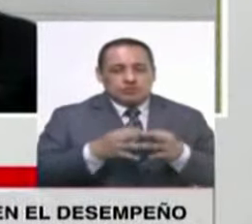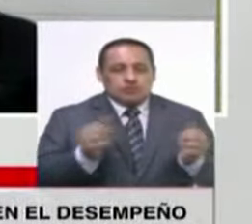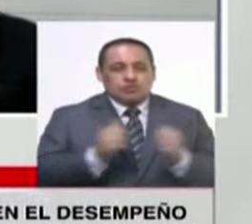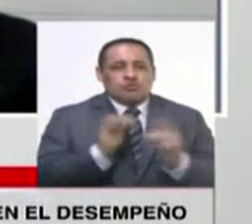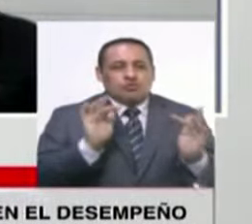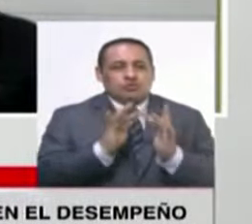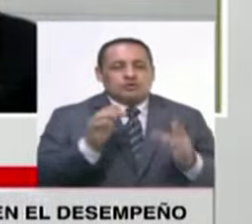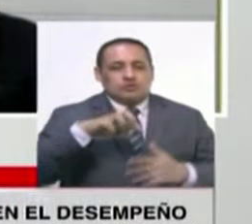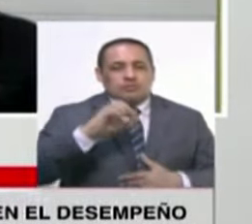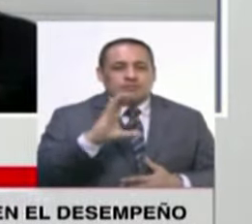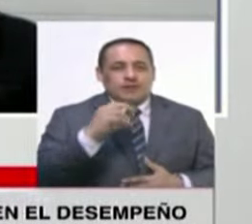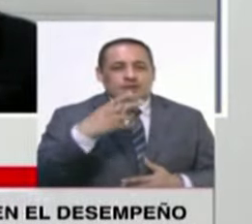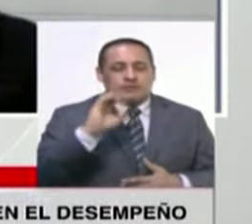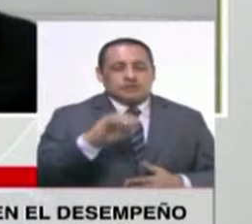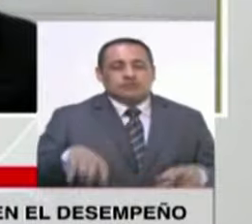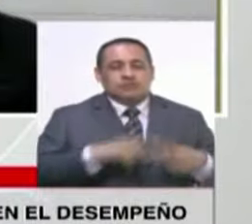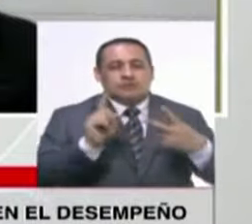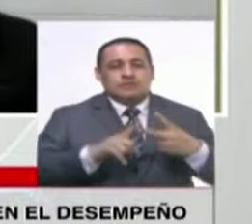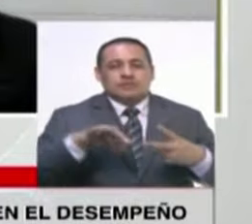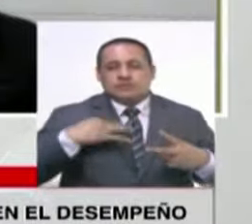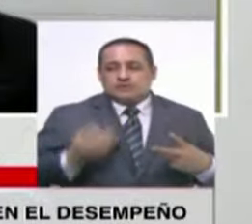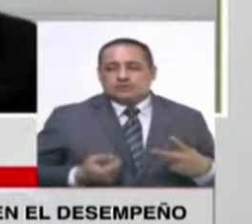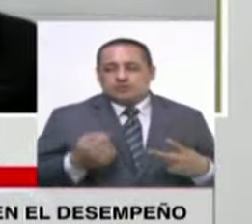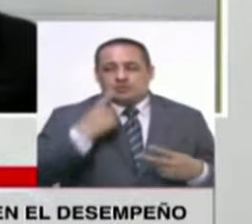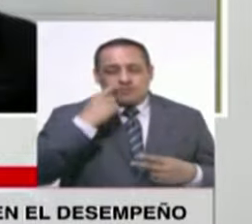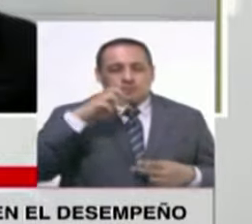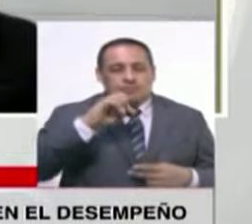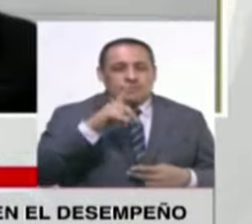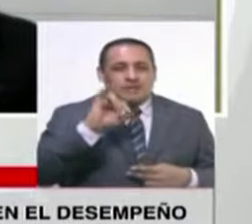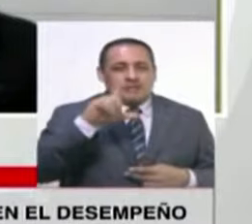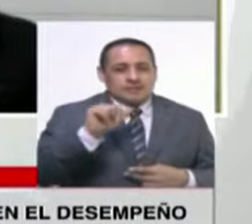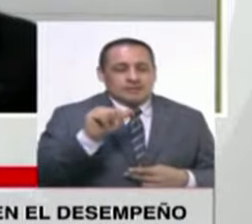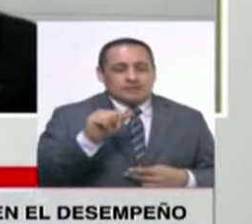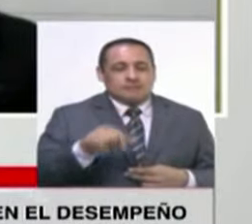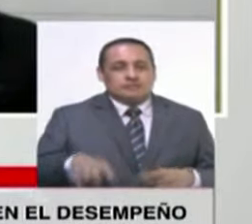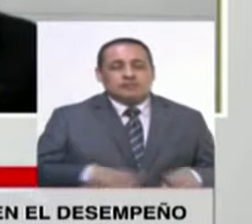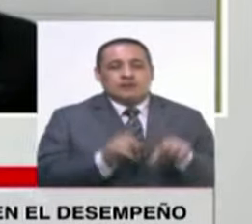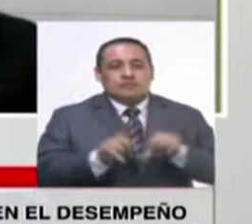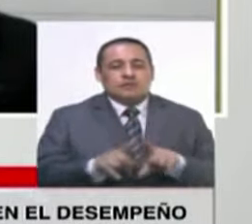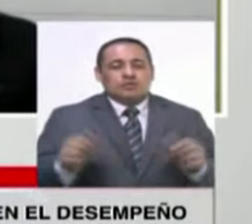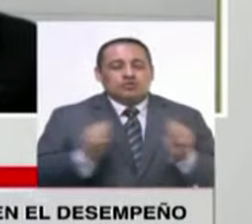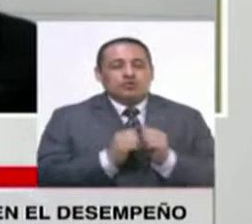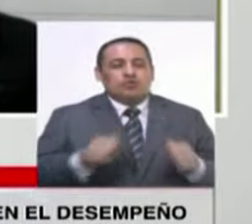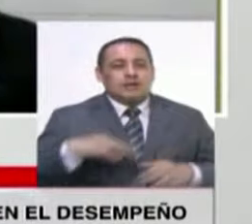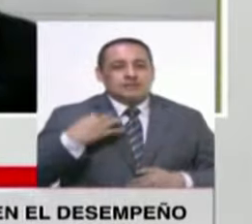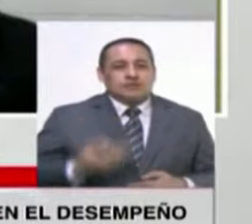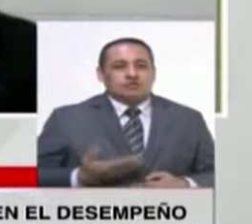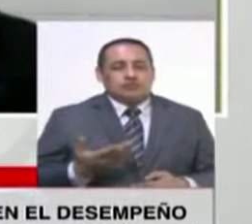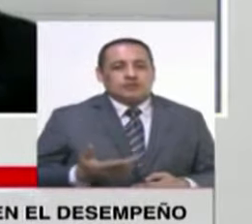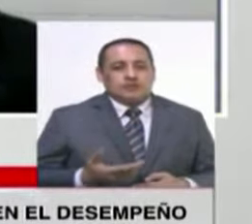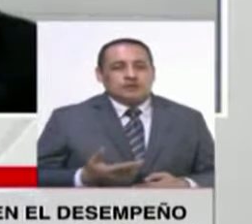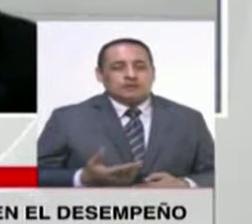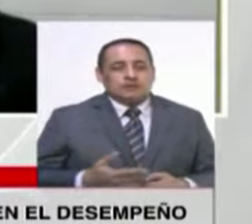señor Pacheco, con el señor Vladimir Mesa, con la señora